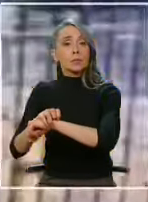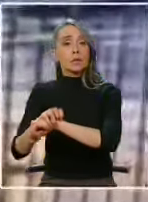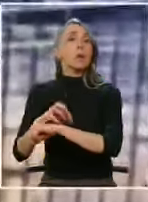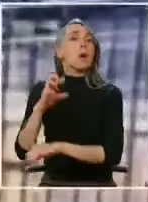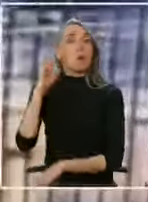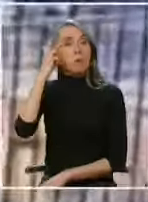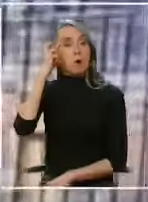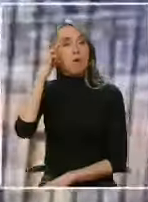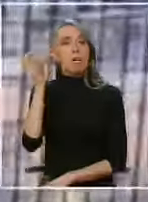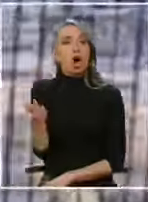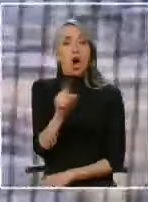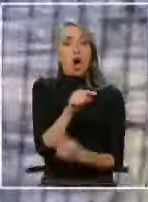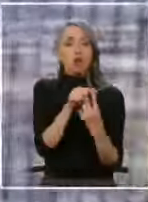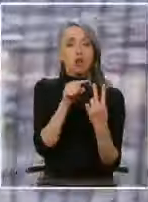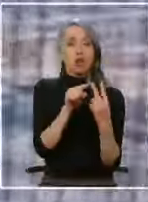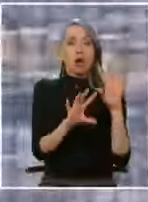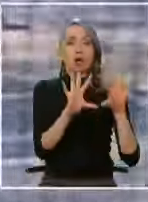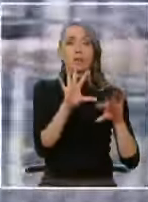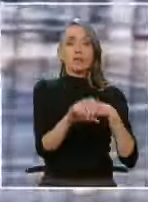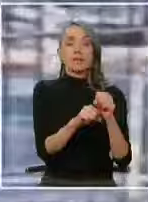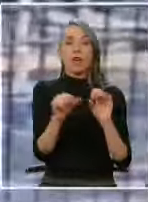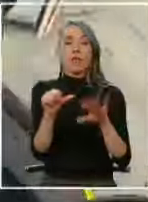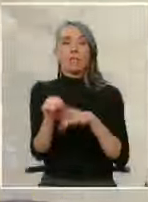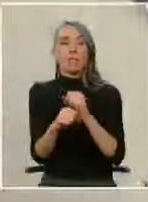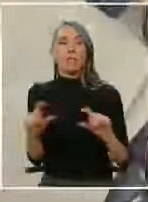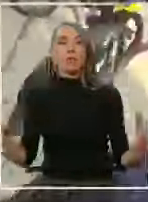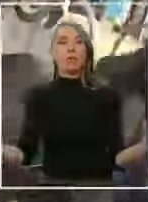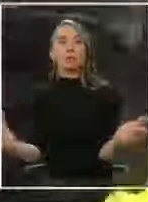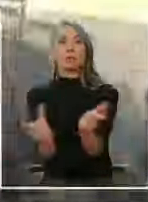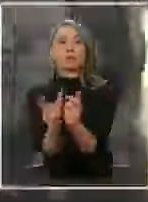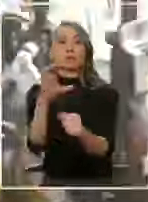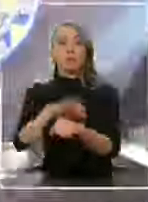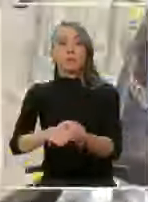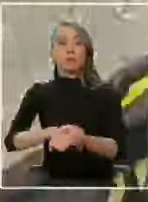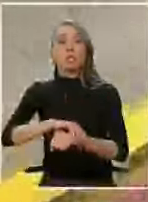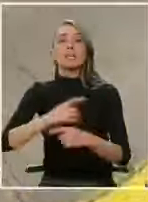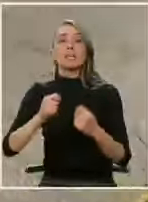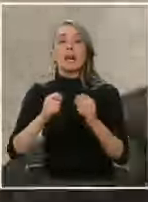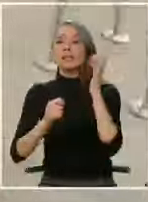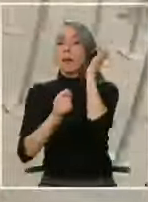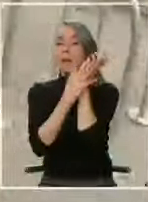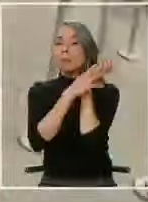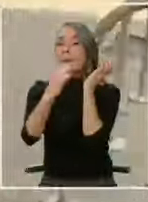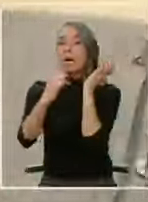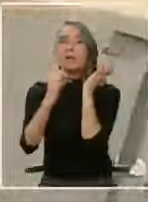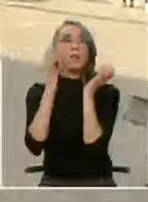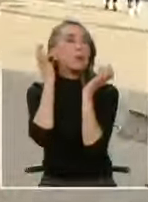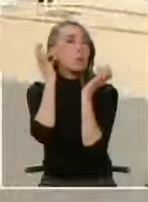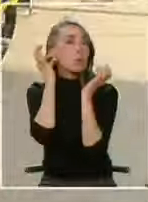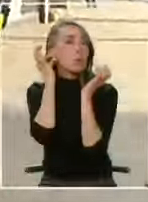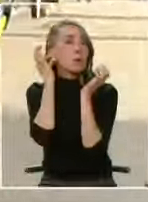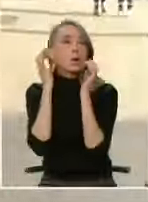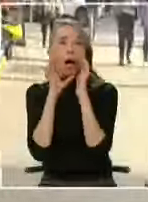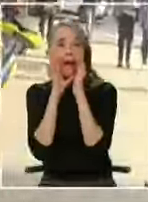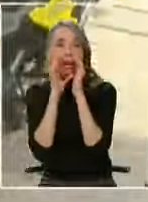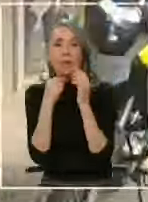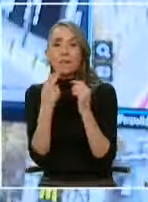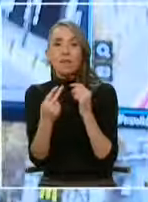otros dos de 15 y 16 años cayeron luego de intentar robar el teléfono de una